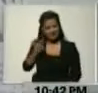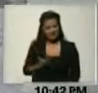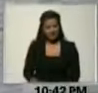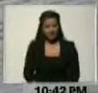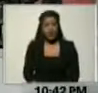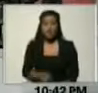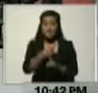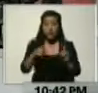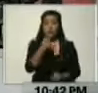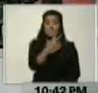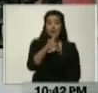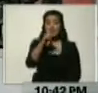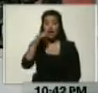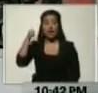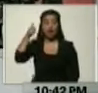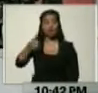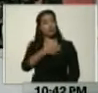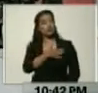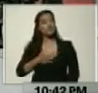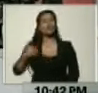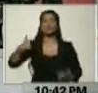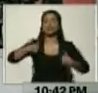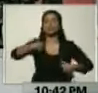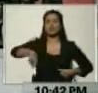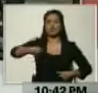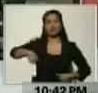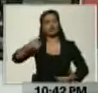Pero 20 años aspirando a ser presidente.